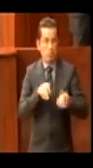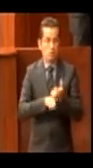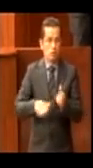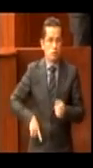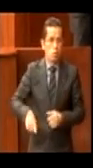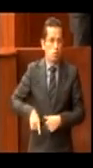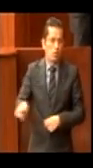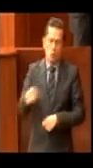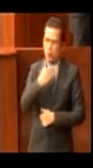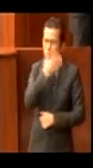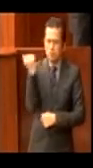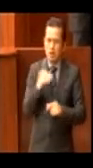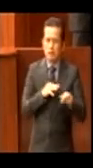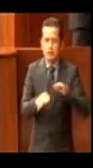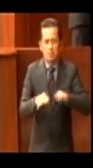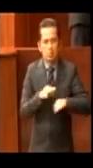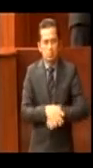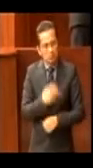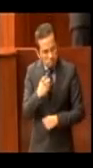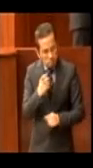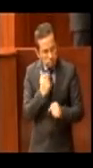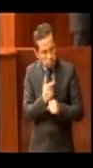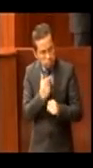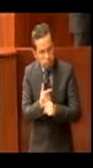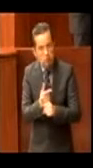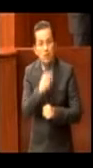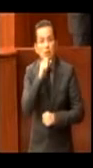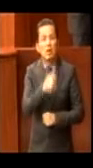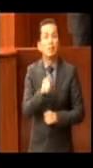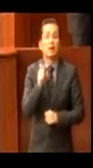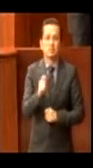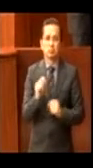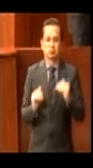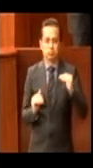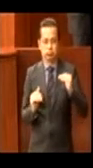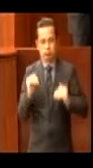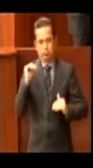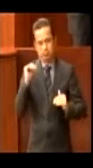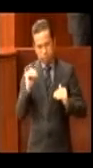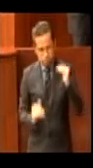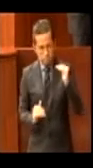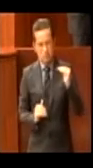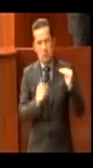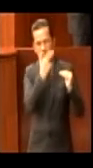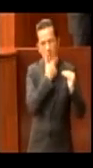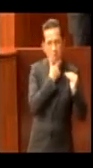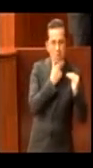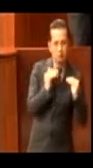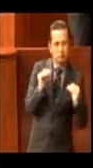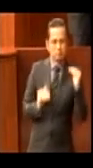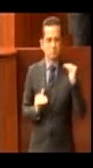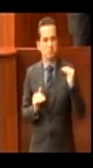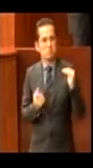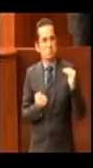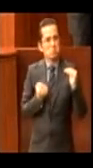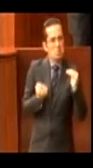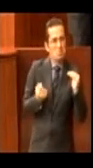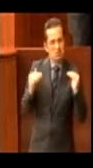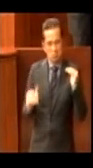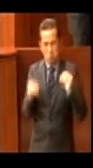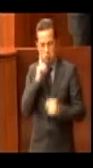también reflejan la desigualdad en las relaciones de poder entre hombres y mujeres que refuerzan la